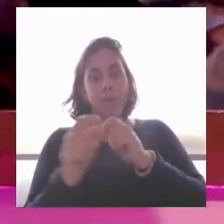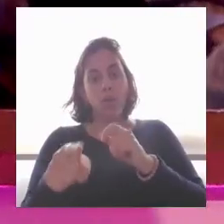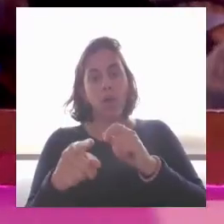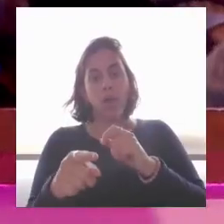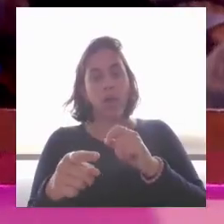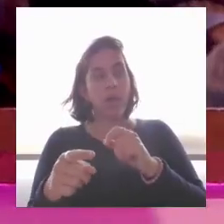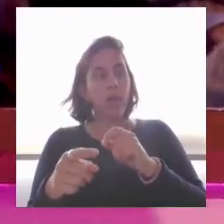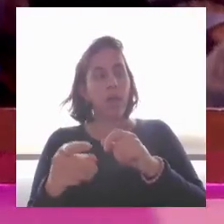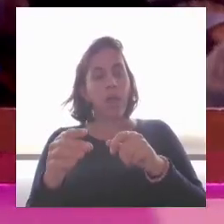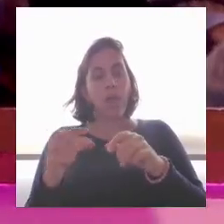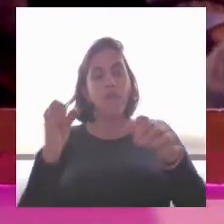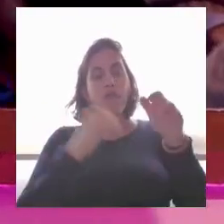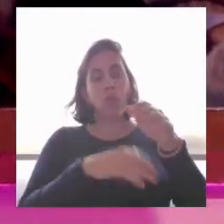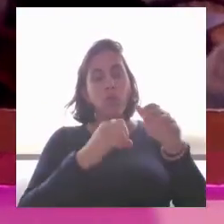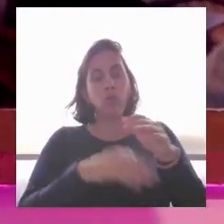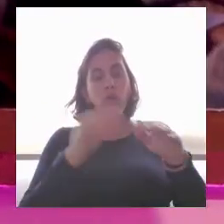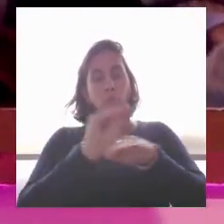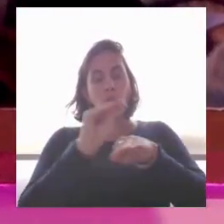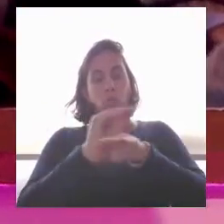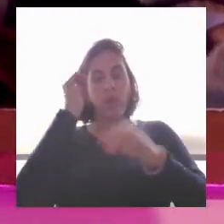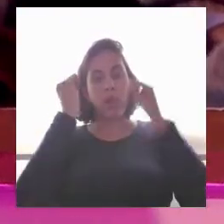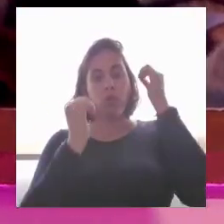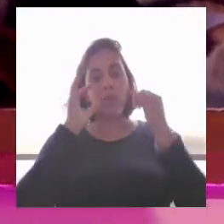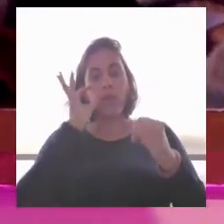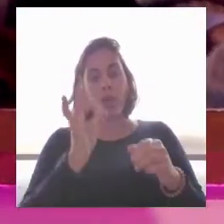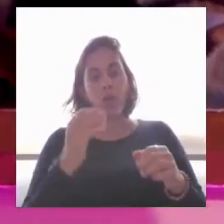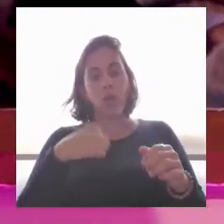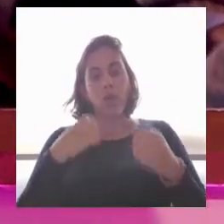Cultura Económica, y creo que esto aporta a este pacto social.